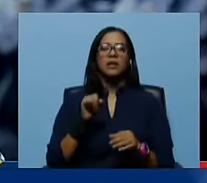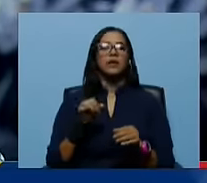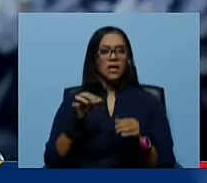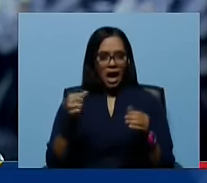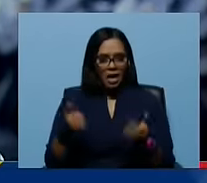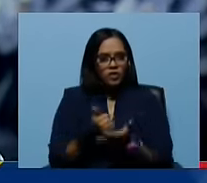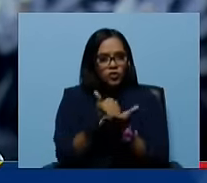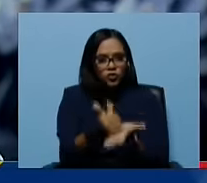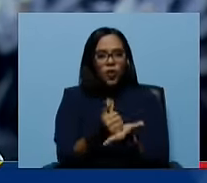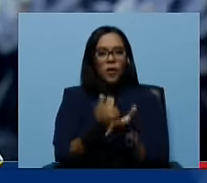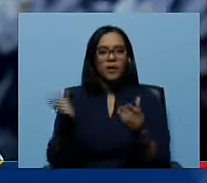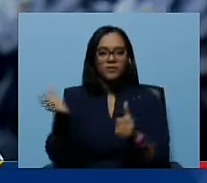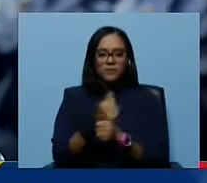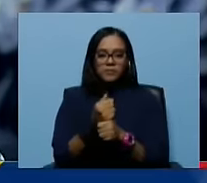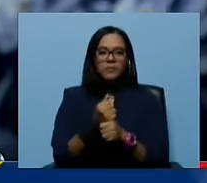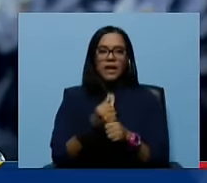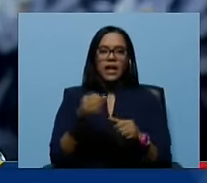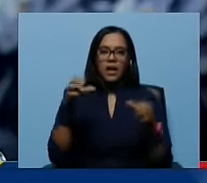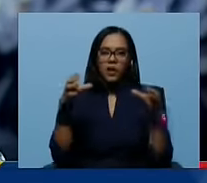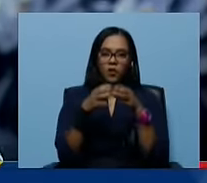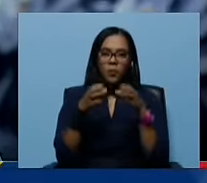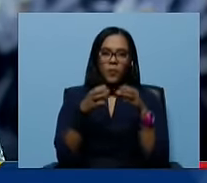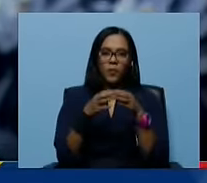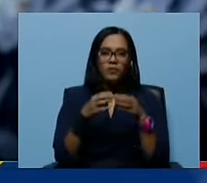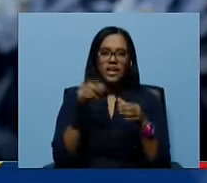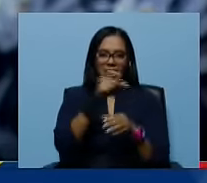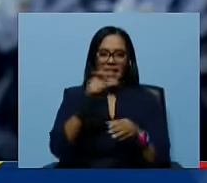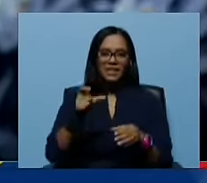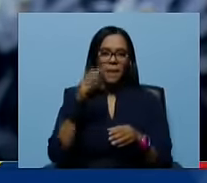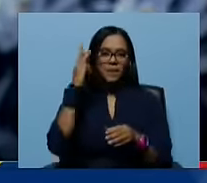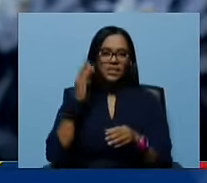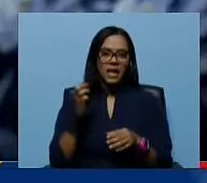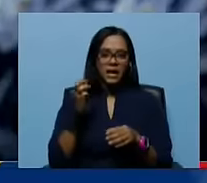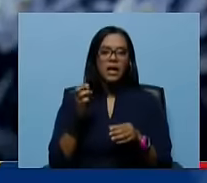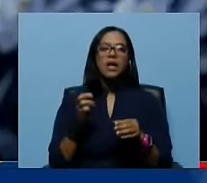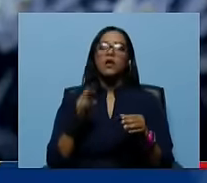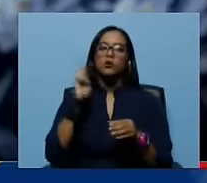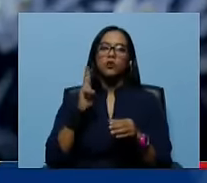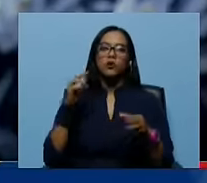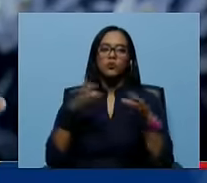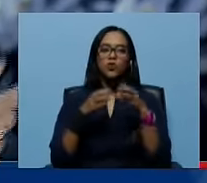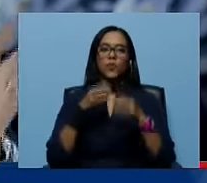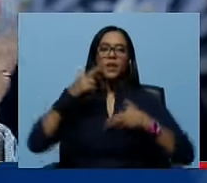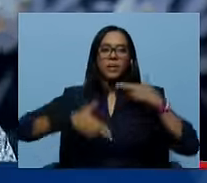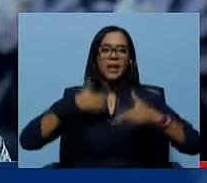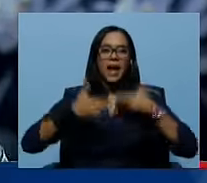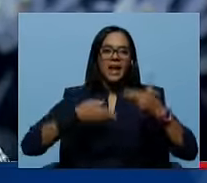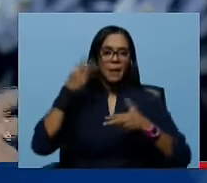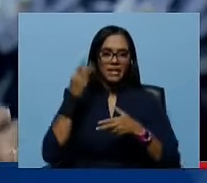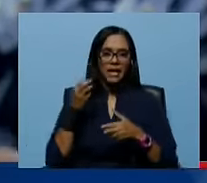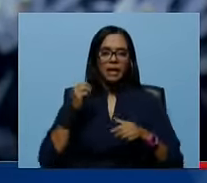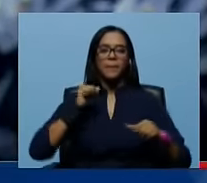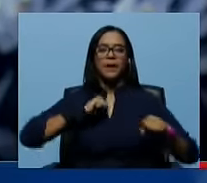de la gente que salió en Petare. Y utilizó sus bandas criminales en Petare para